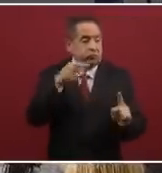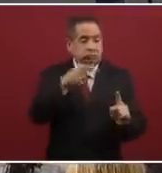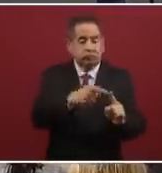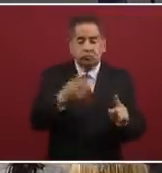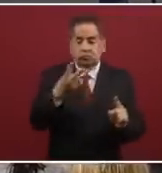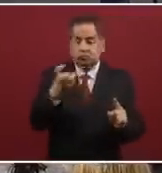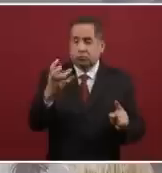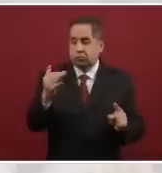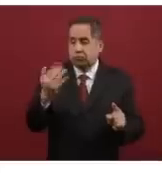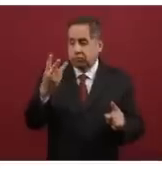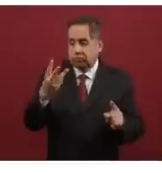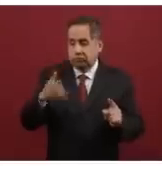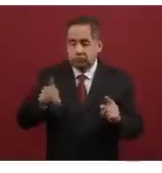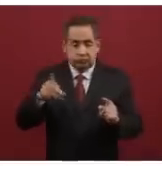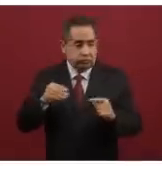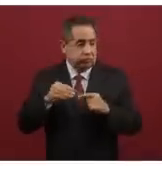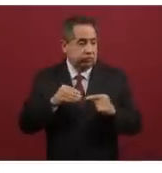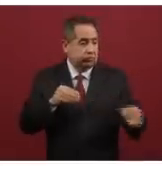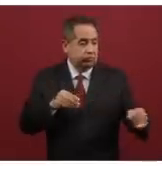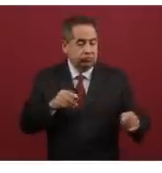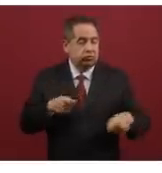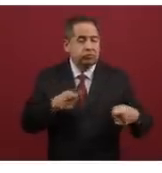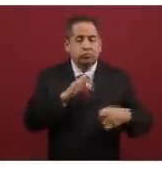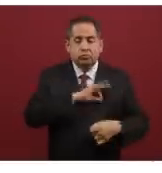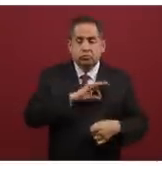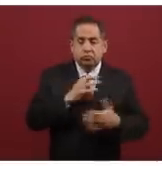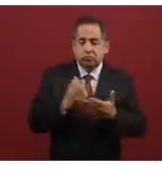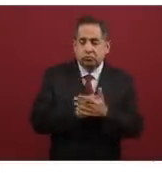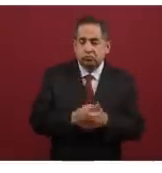353 kilómetros, pero que tiene un margen de utilidad de